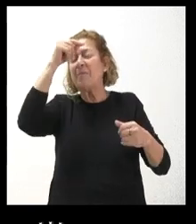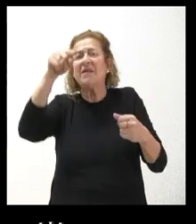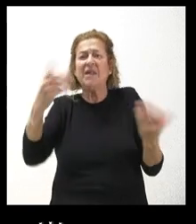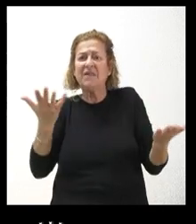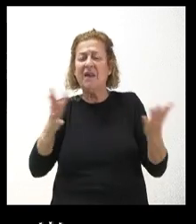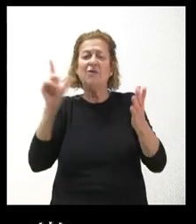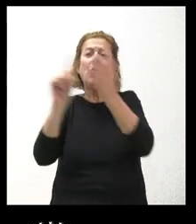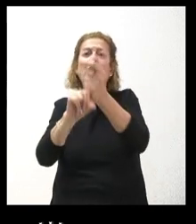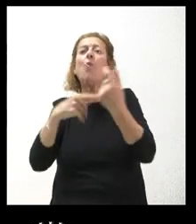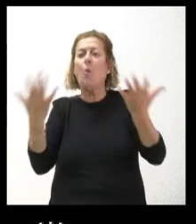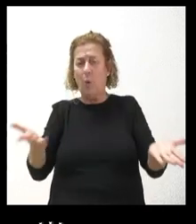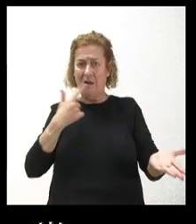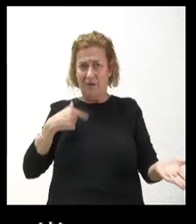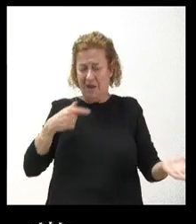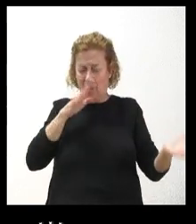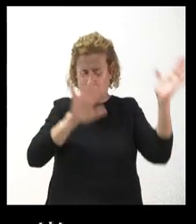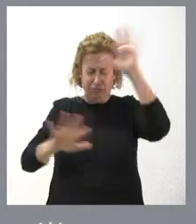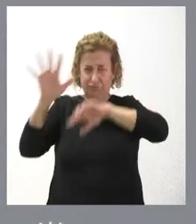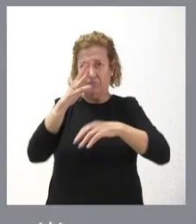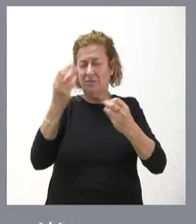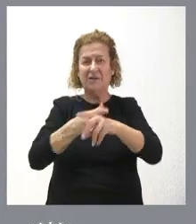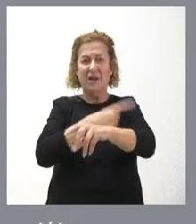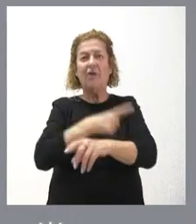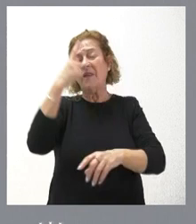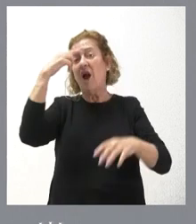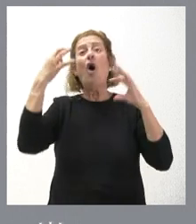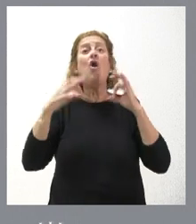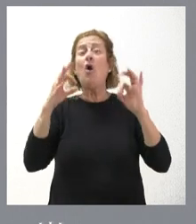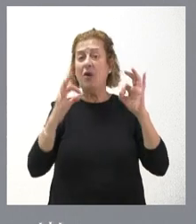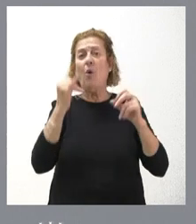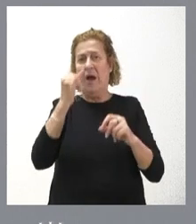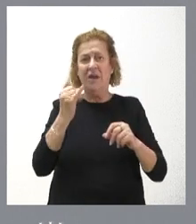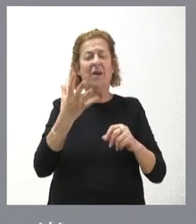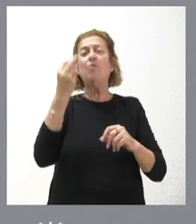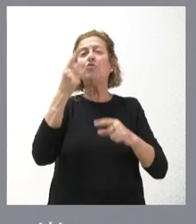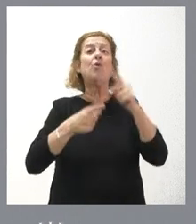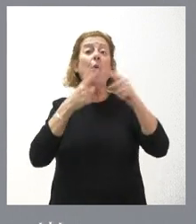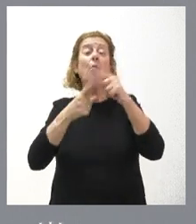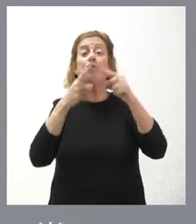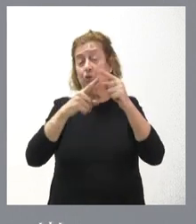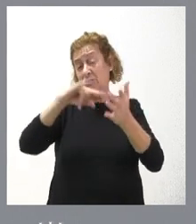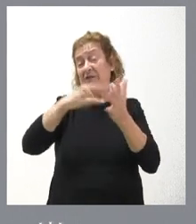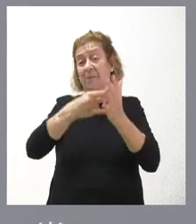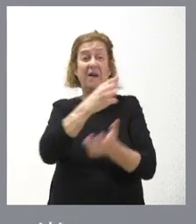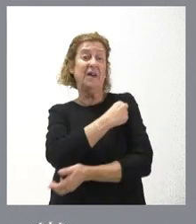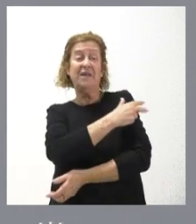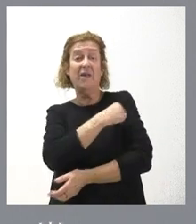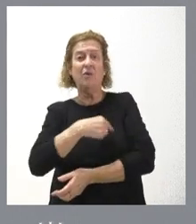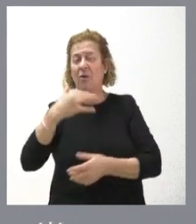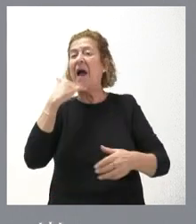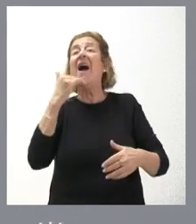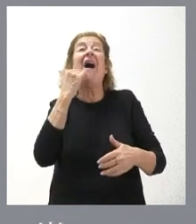para resolver ese ese caos que hay lógicamente hay mayor intensidad en el uso del sistema sanitario y lógicamente es algo que es